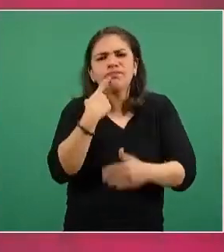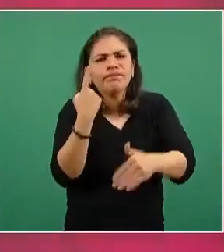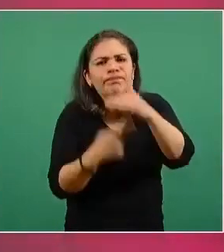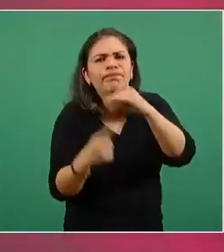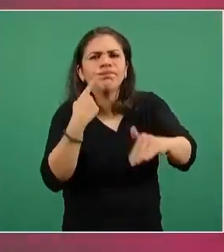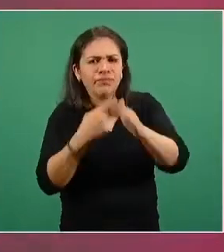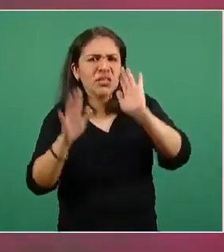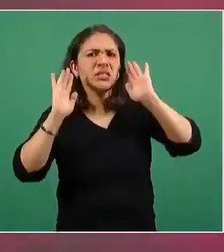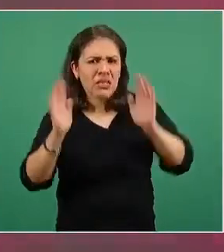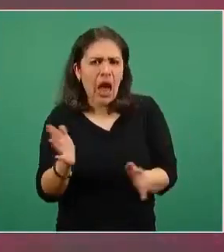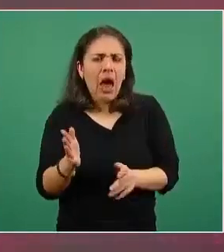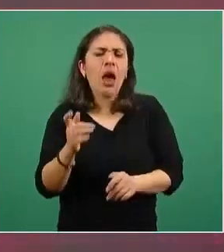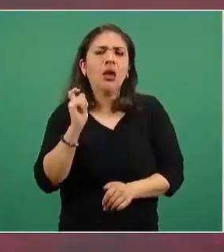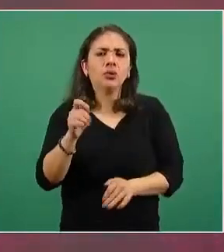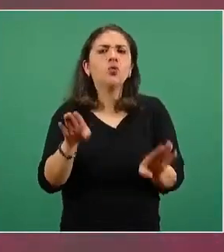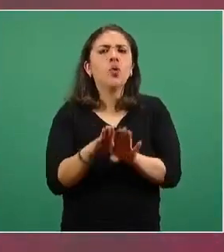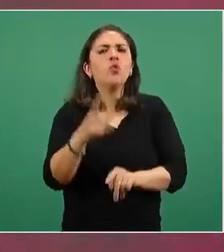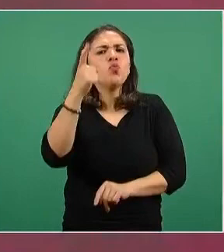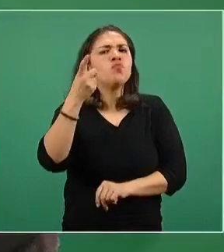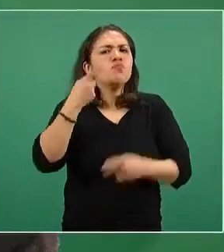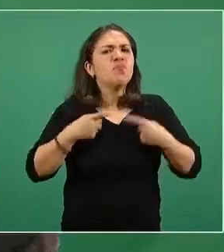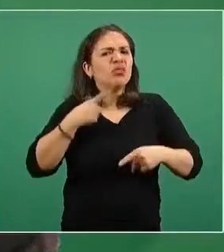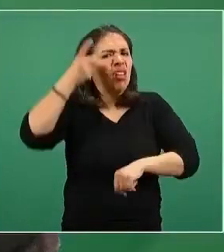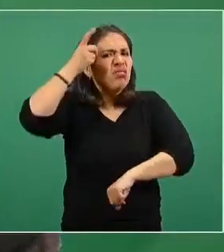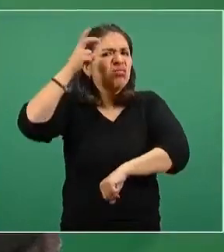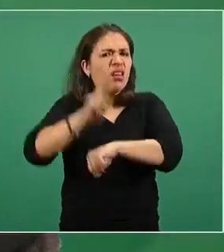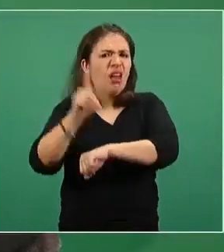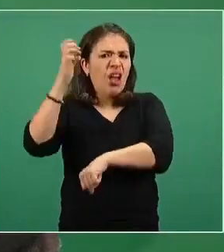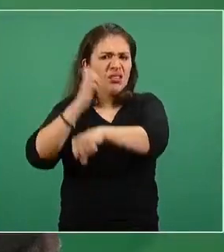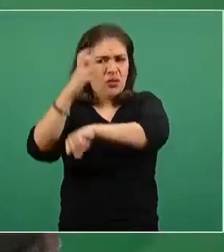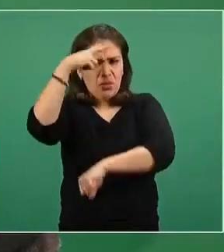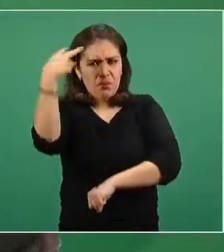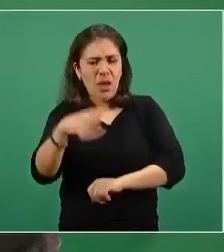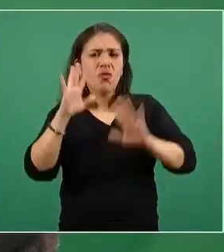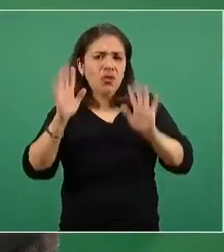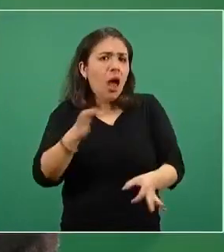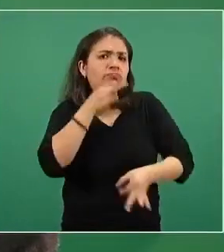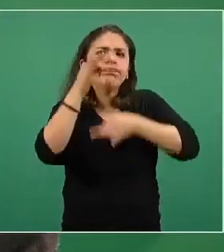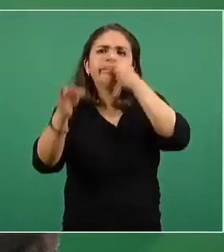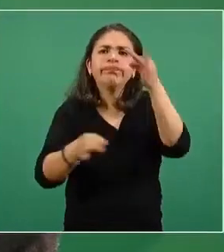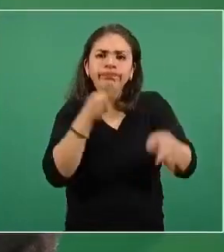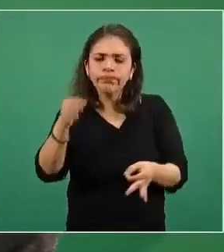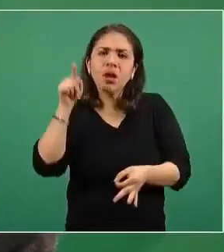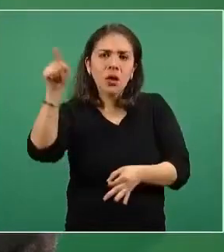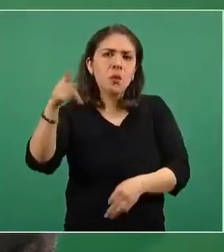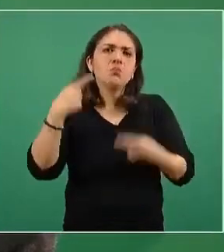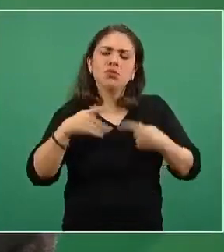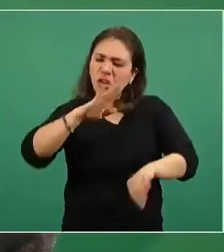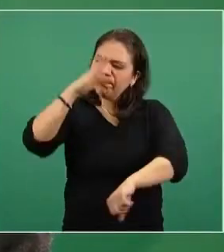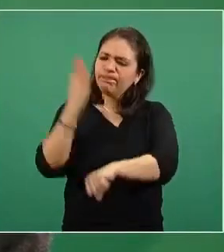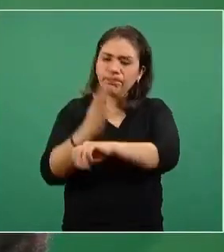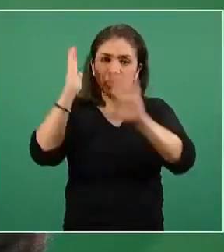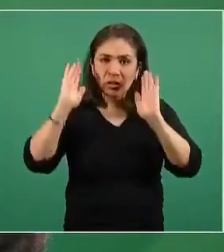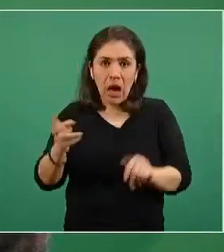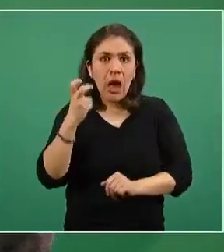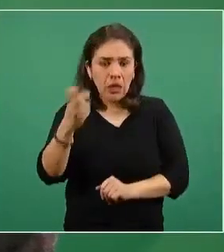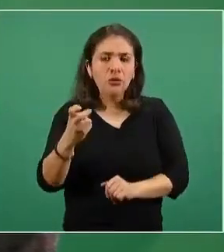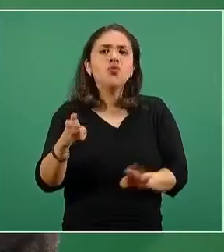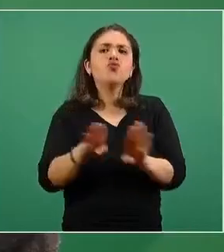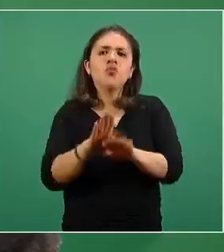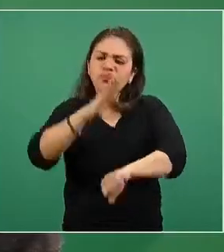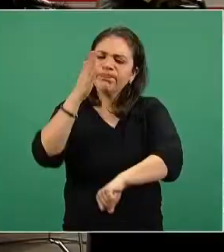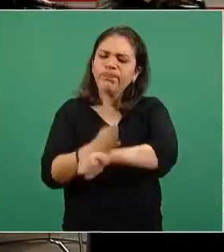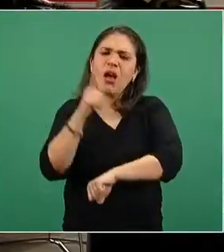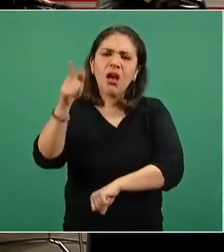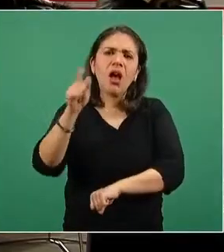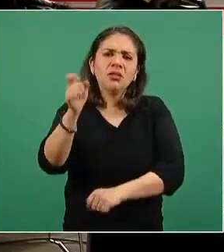habló de un directivo hospitalario en el Estado de México que fue públicamente sancionado, yo diría con la sanción moral de